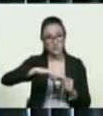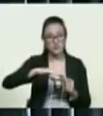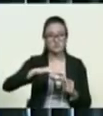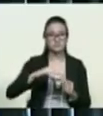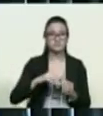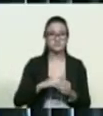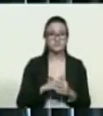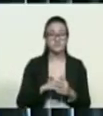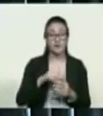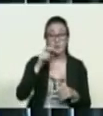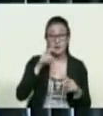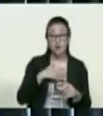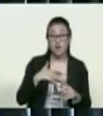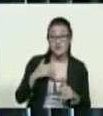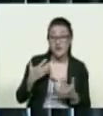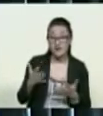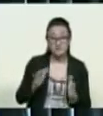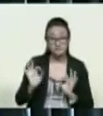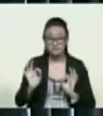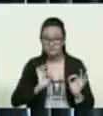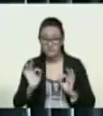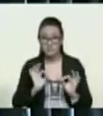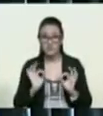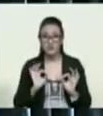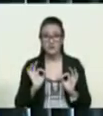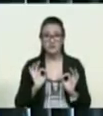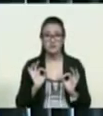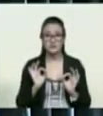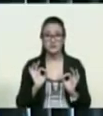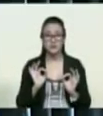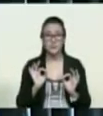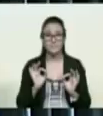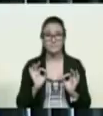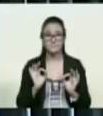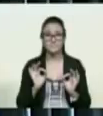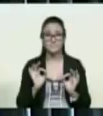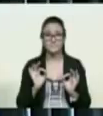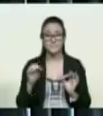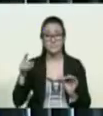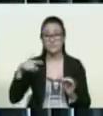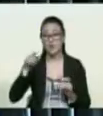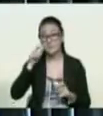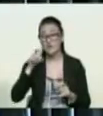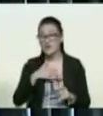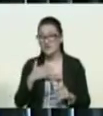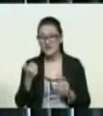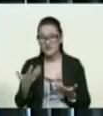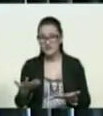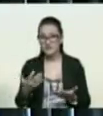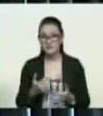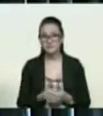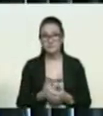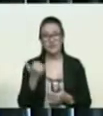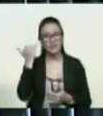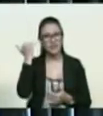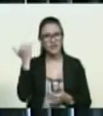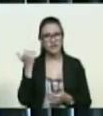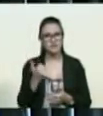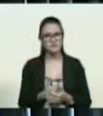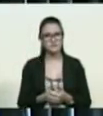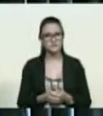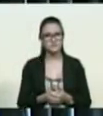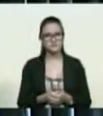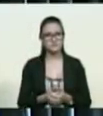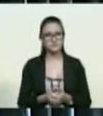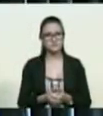de los criminales, de los asesinos, la intención de Borges, de Tabosky, de alias Bond, la intención de alias Pico y quién